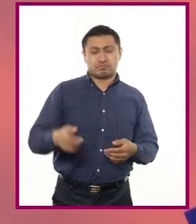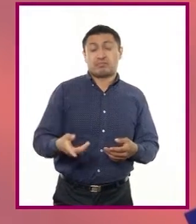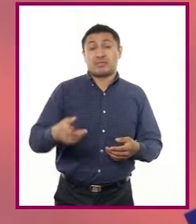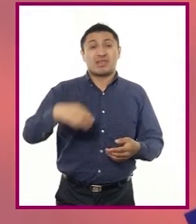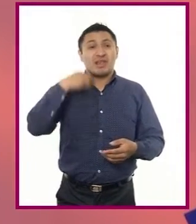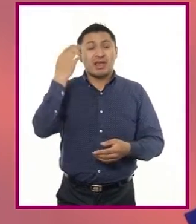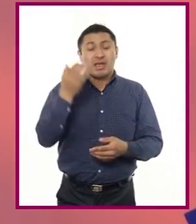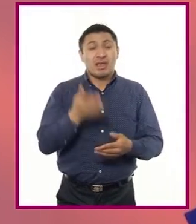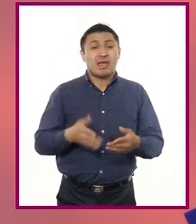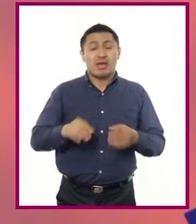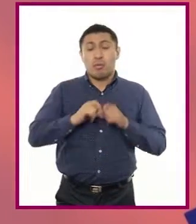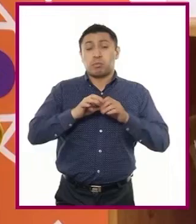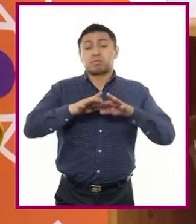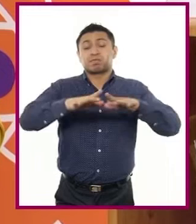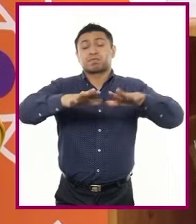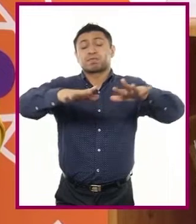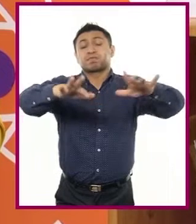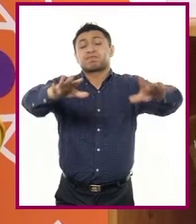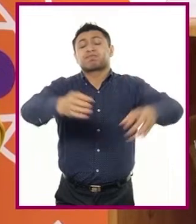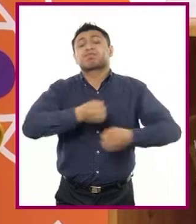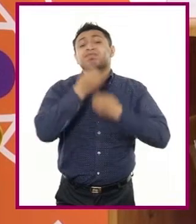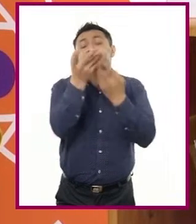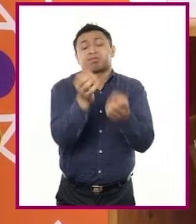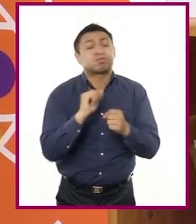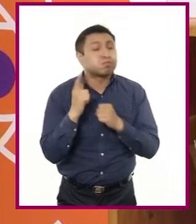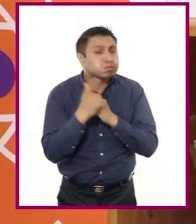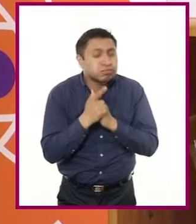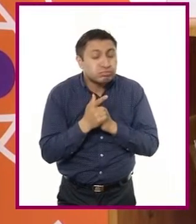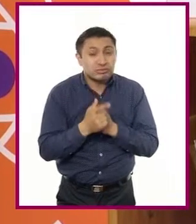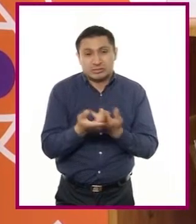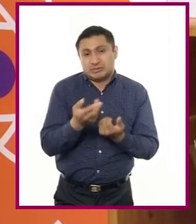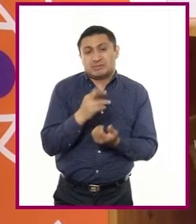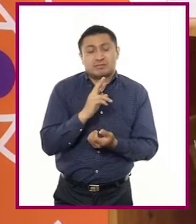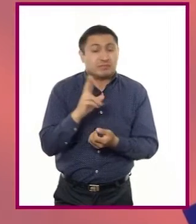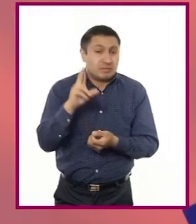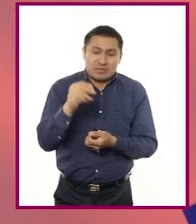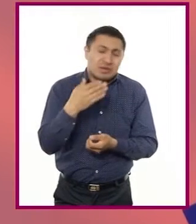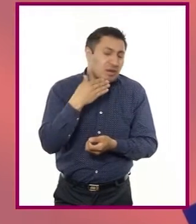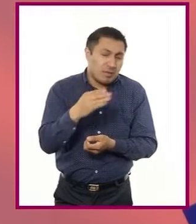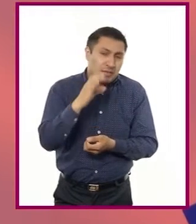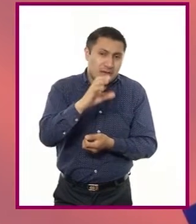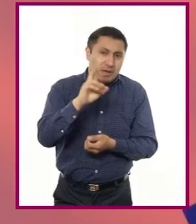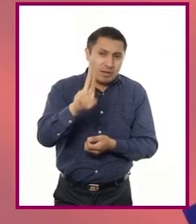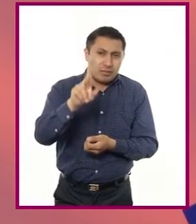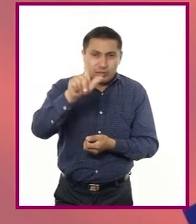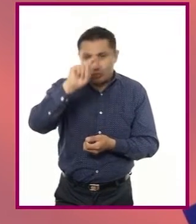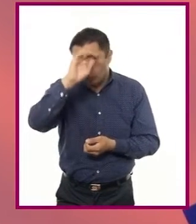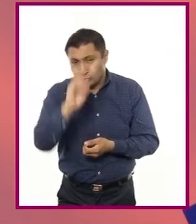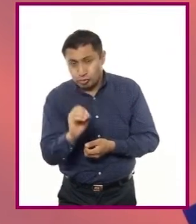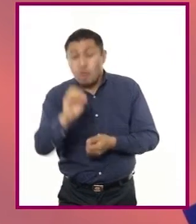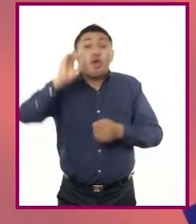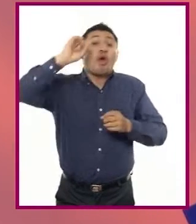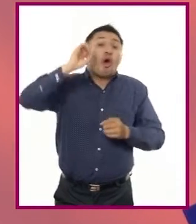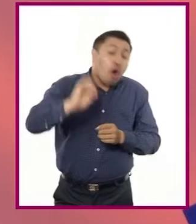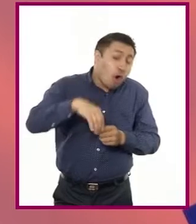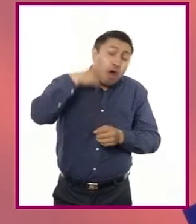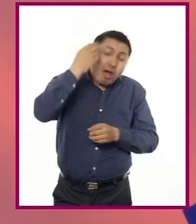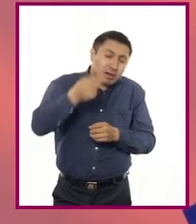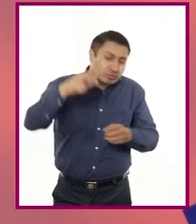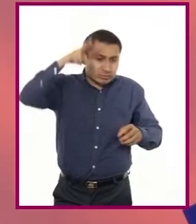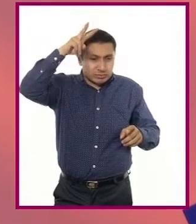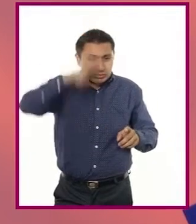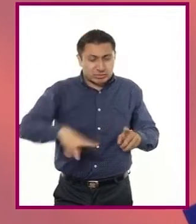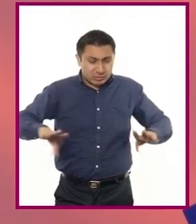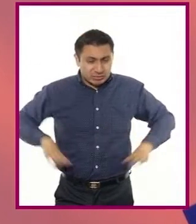grandes grupos de población? ¿No sería conveniente que empleara el lenguaje culto? O bien, si desea reflejar la realidad de un grupo,